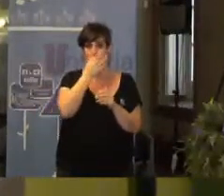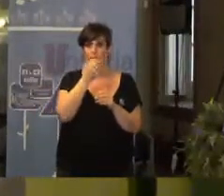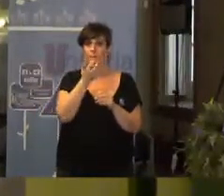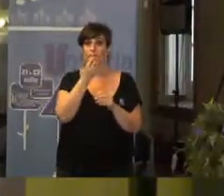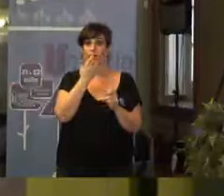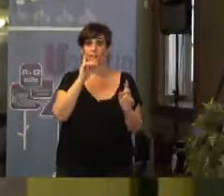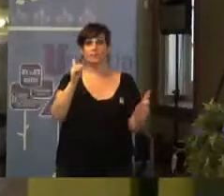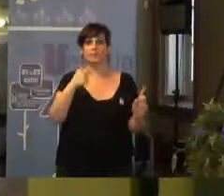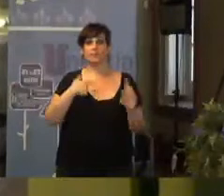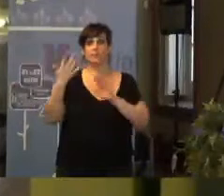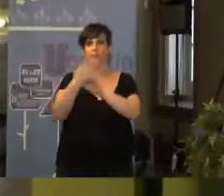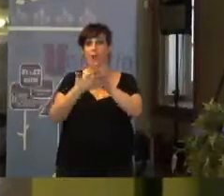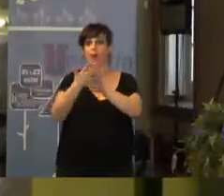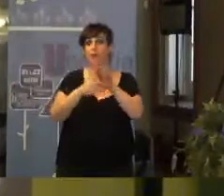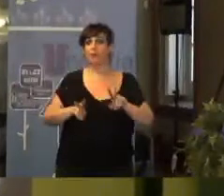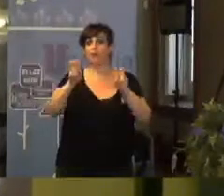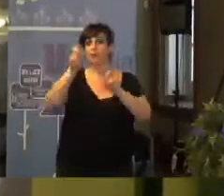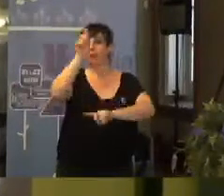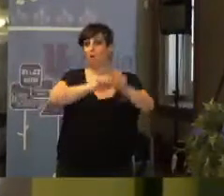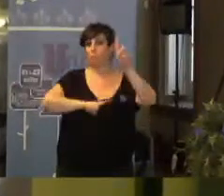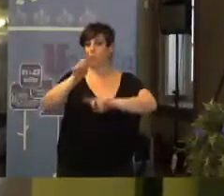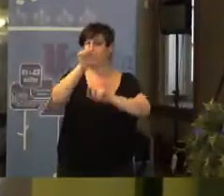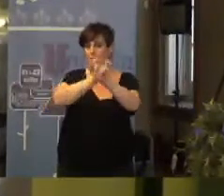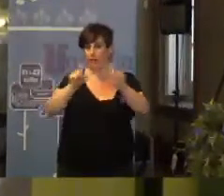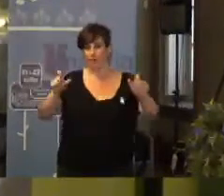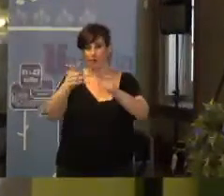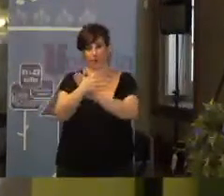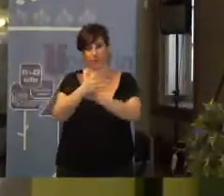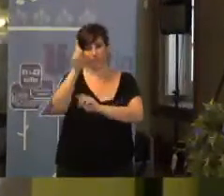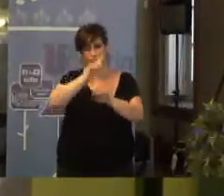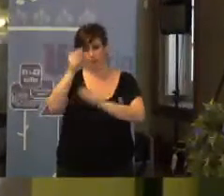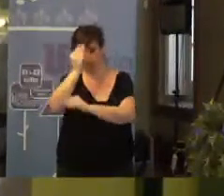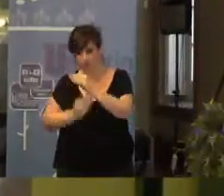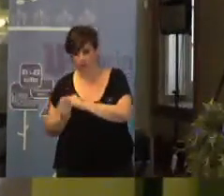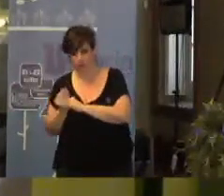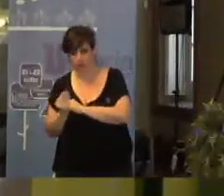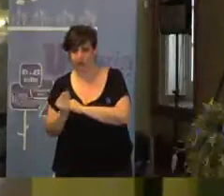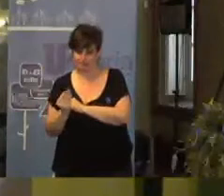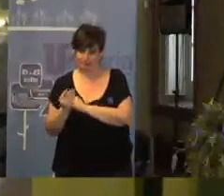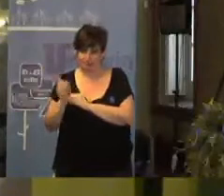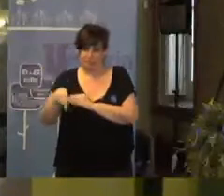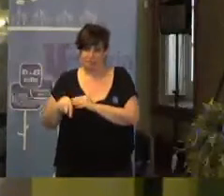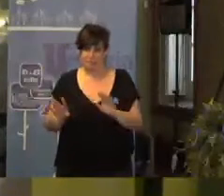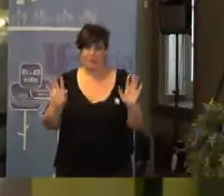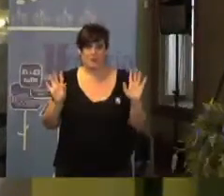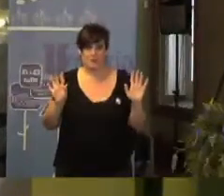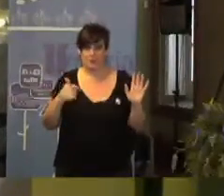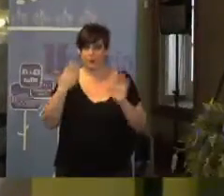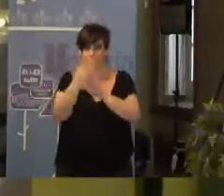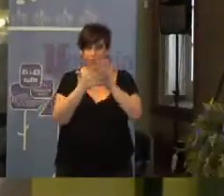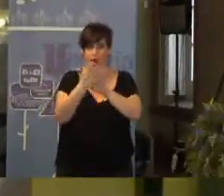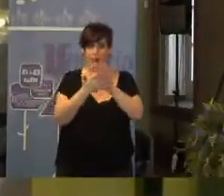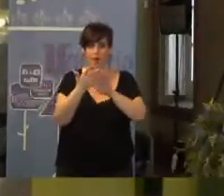problema demográfico, e supoño que ti tamén, non falo dun problema de natalidade, que tamén, sino de, efectivamente,